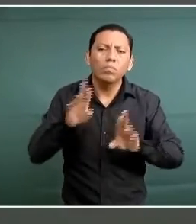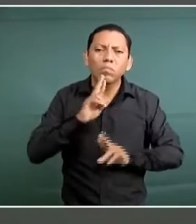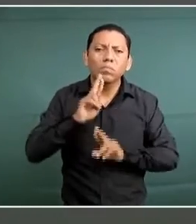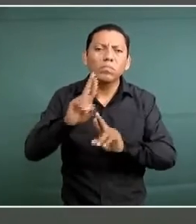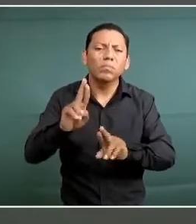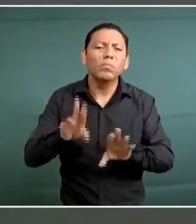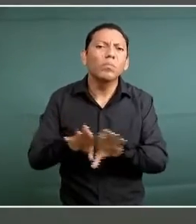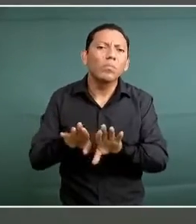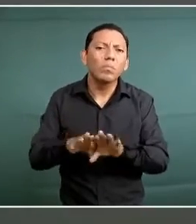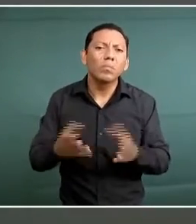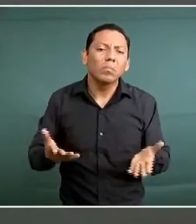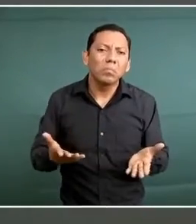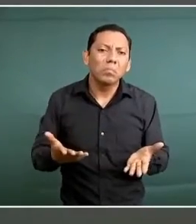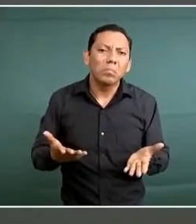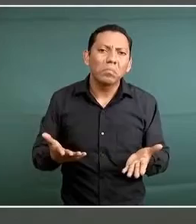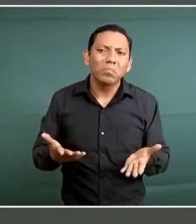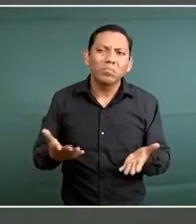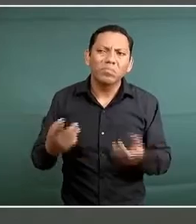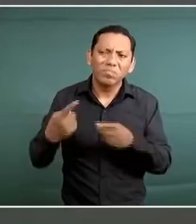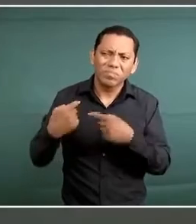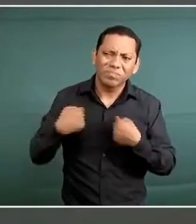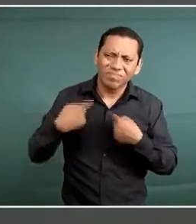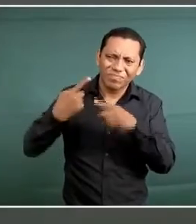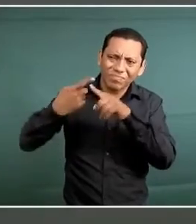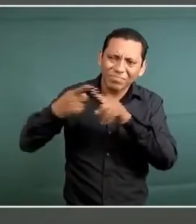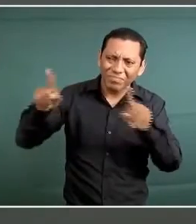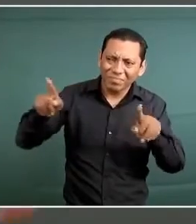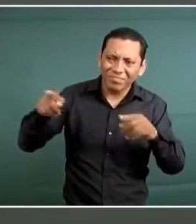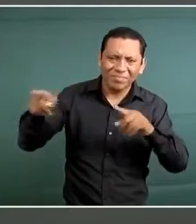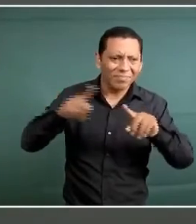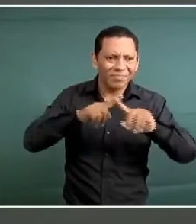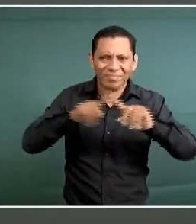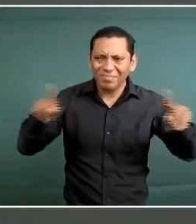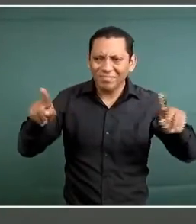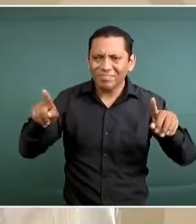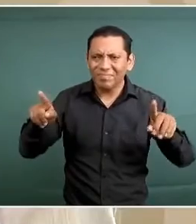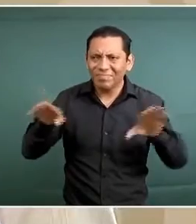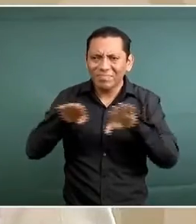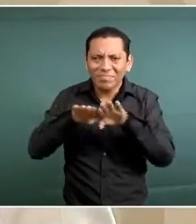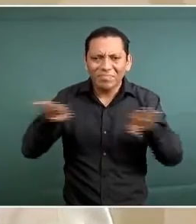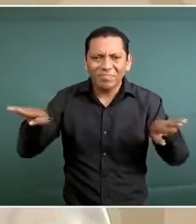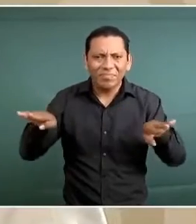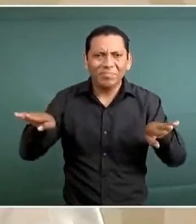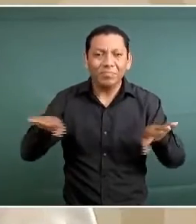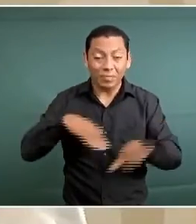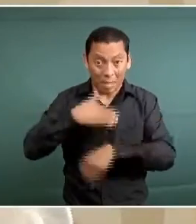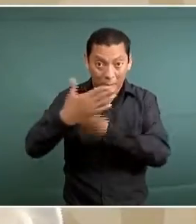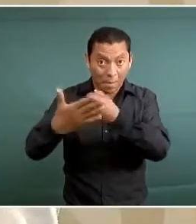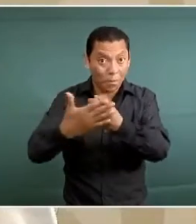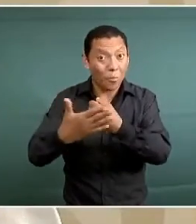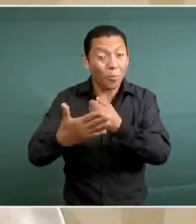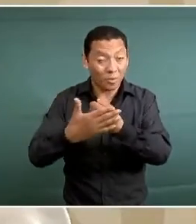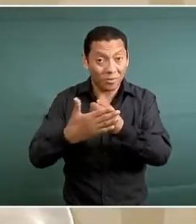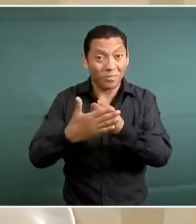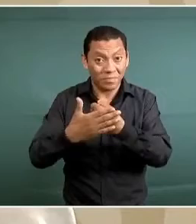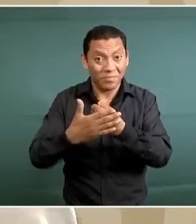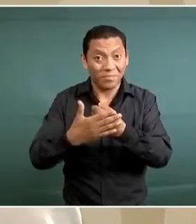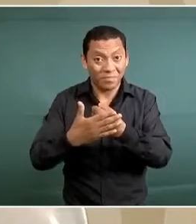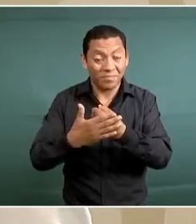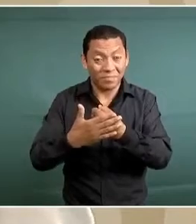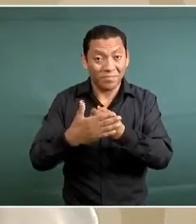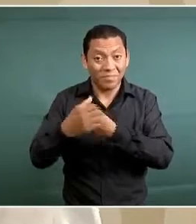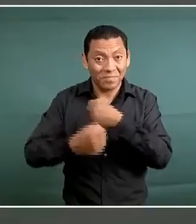diferencias con el método democrático ya vienen las elecciones el año